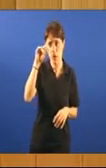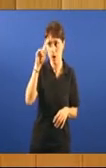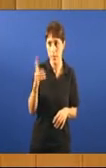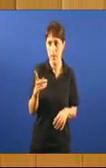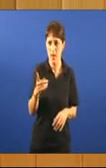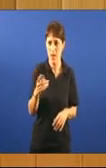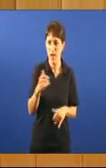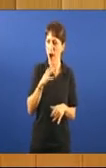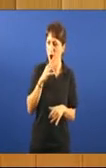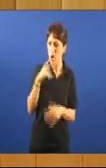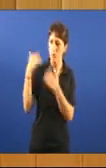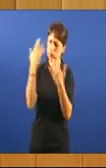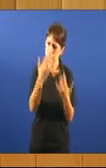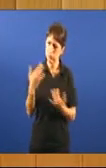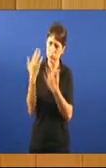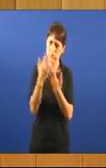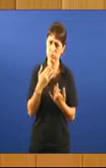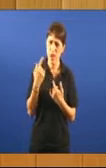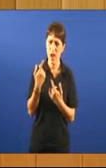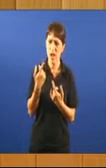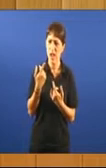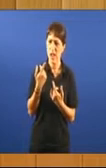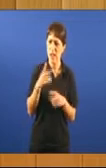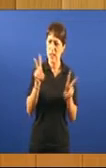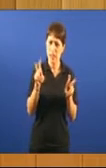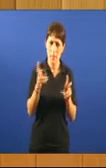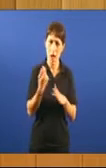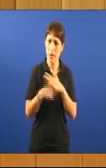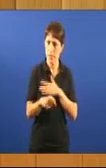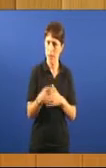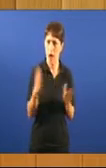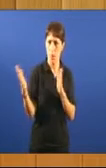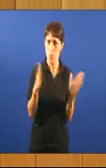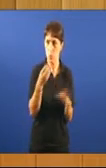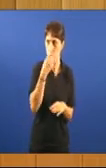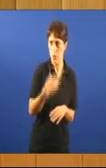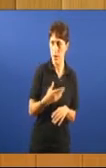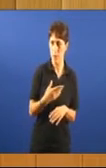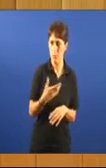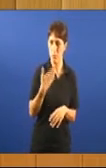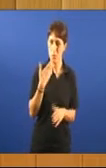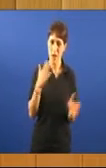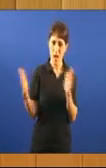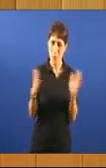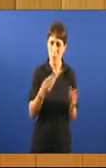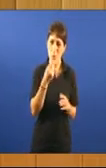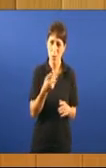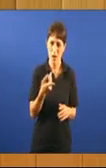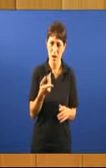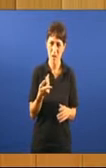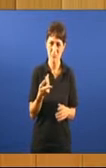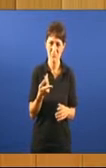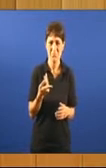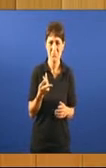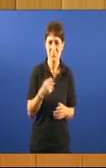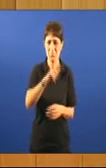para vender. O mellor momento para quen, señor Feijóo? Para os contribuintes. Destináronse 9.000